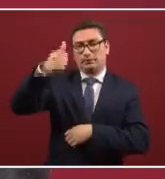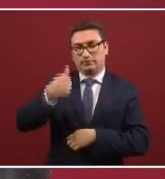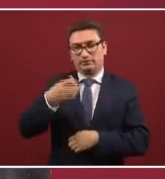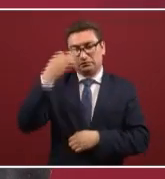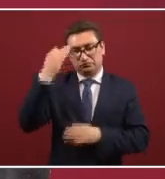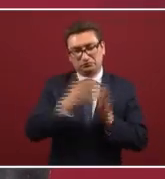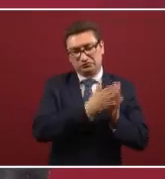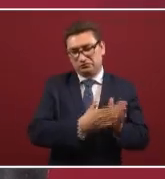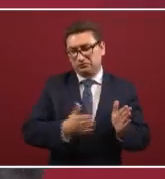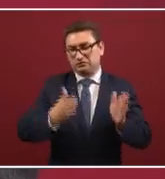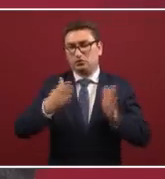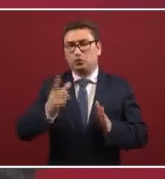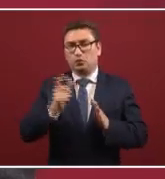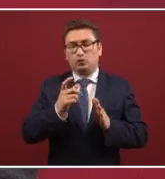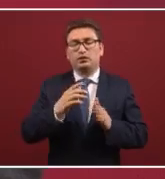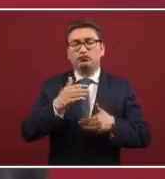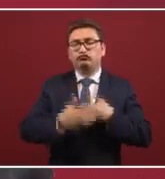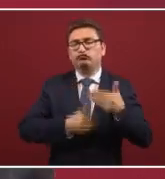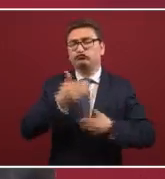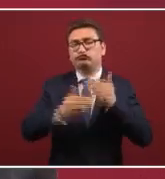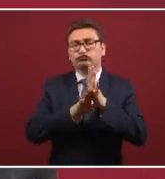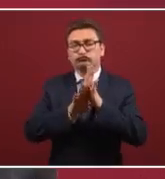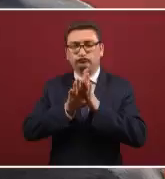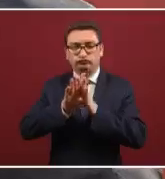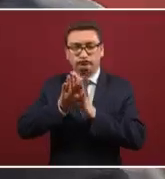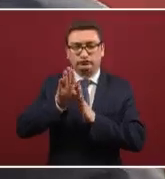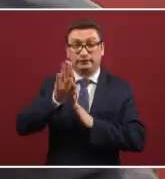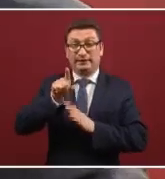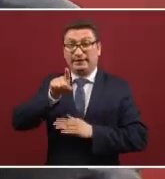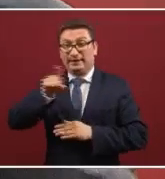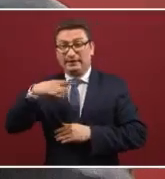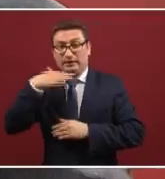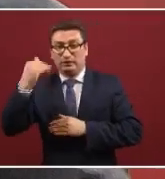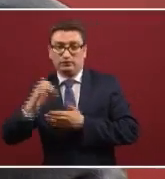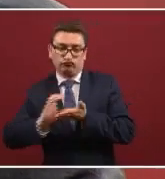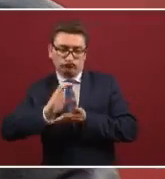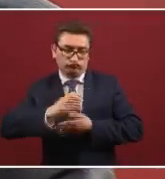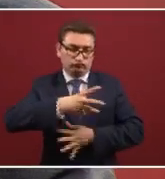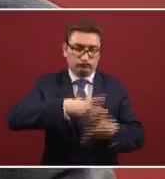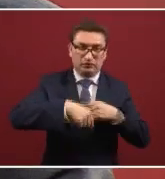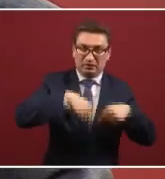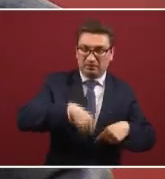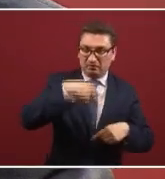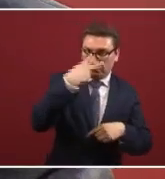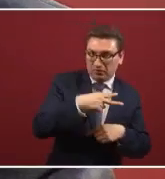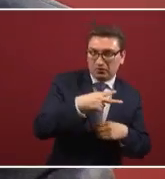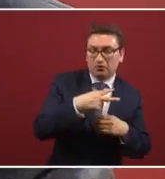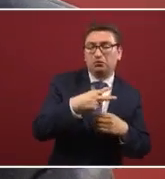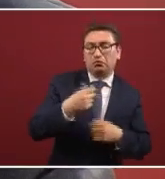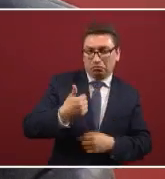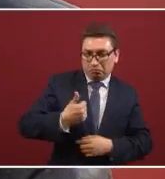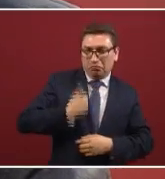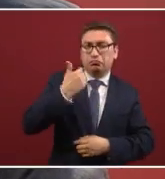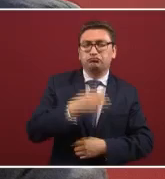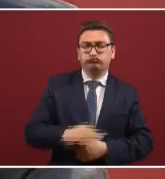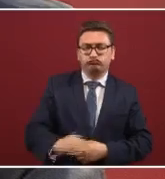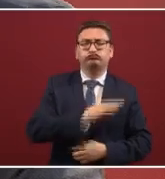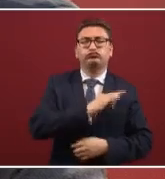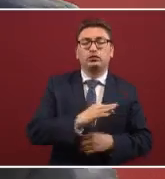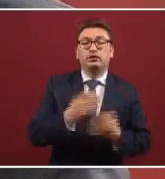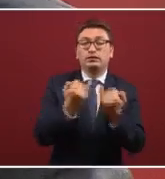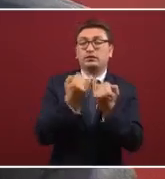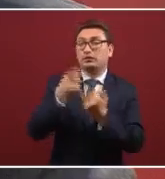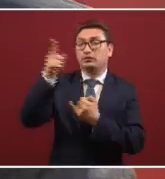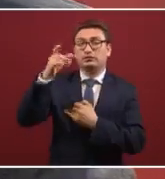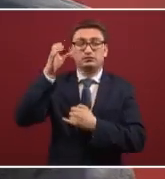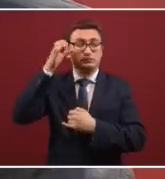desarrollo estabilizador. O sea, asumieron el riesgo de invertir en el país. Lo mismo en China. Volkswagen fue una de las primeras